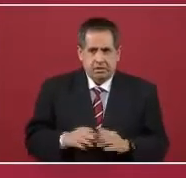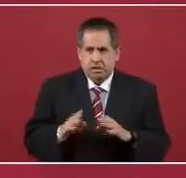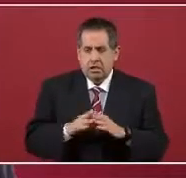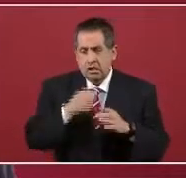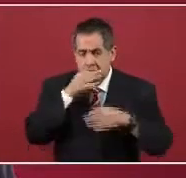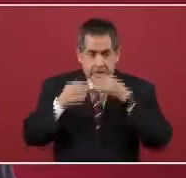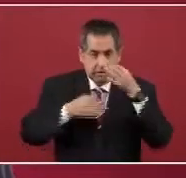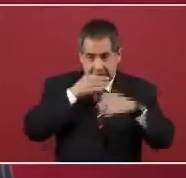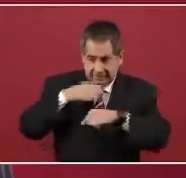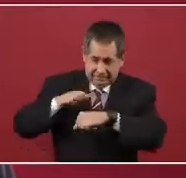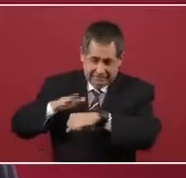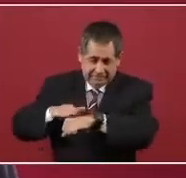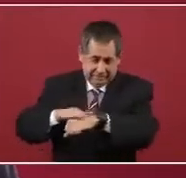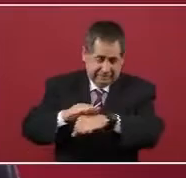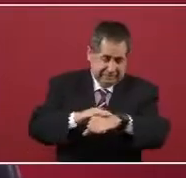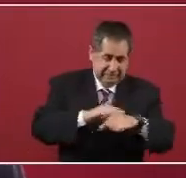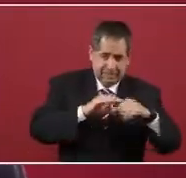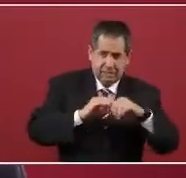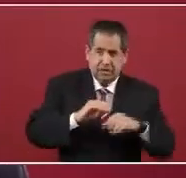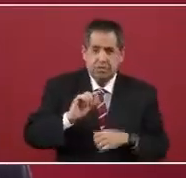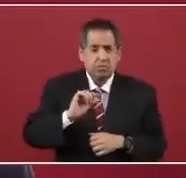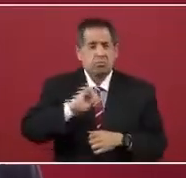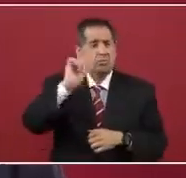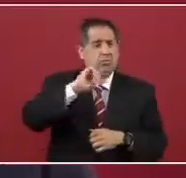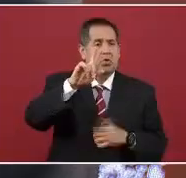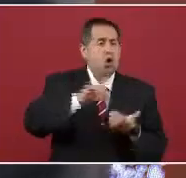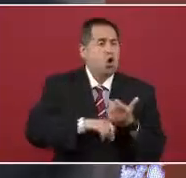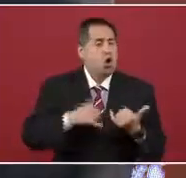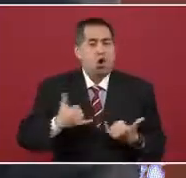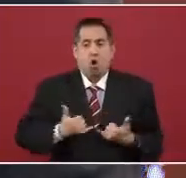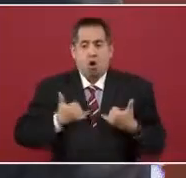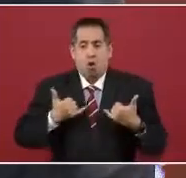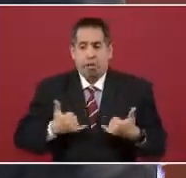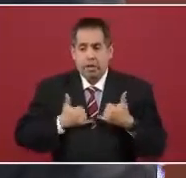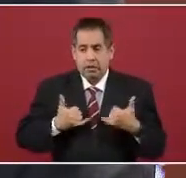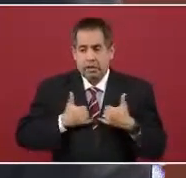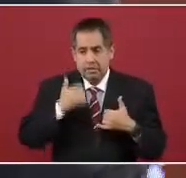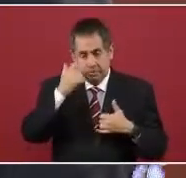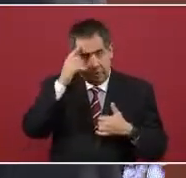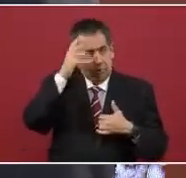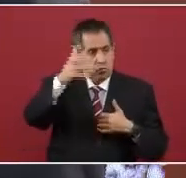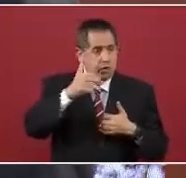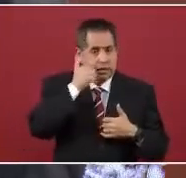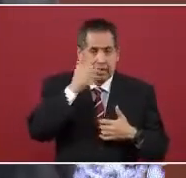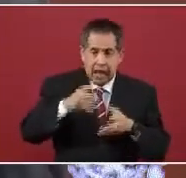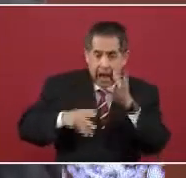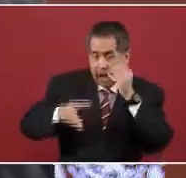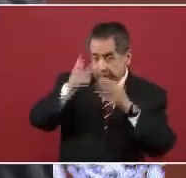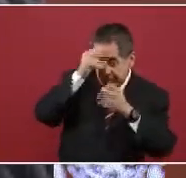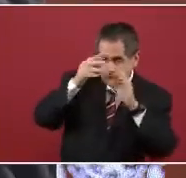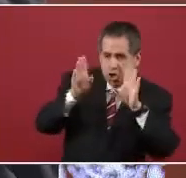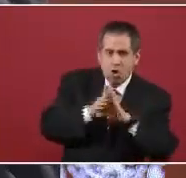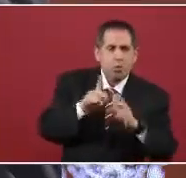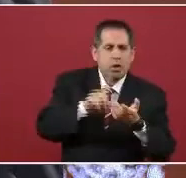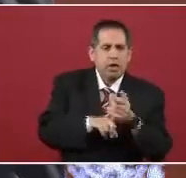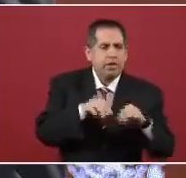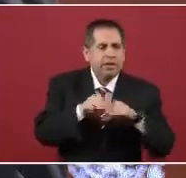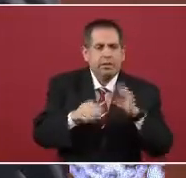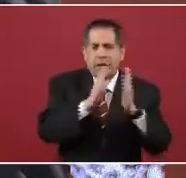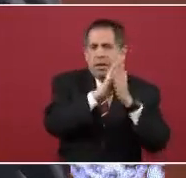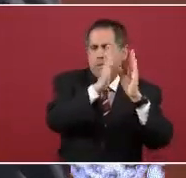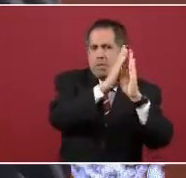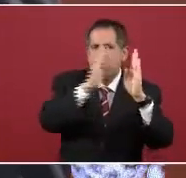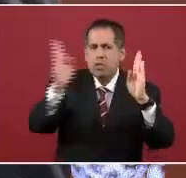convocar a becarios, a jóvenes construyendo el futuro que quieran aprender para el manejo